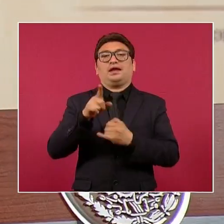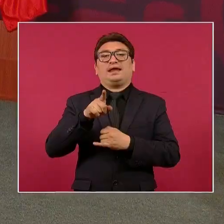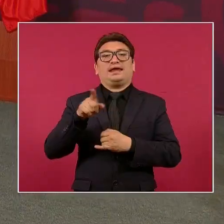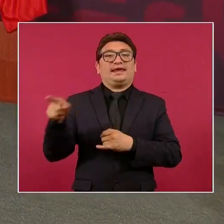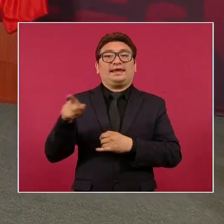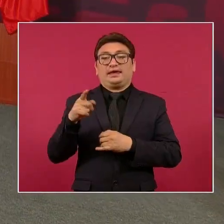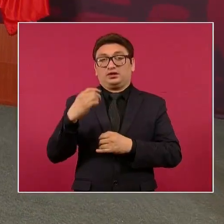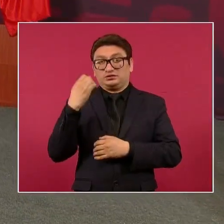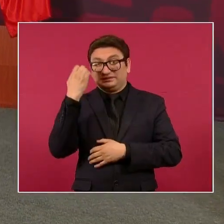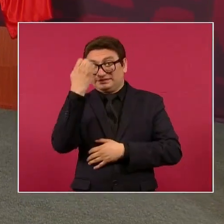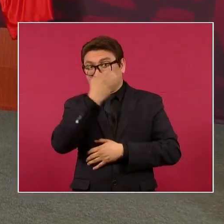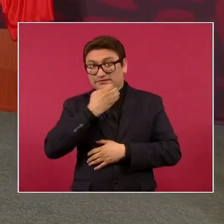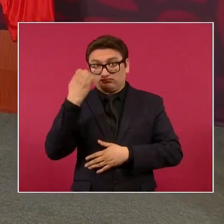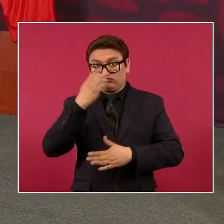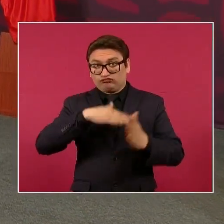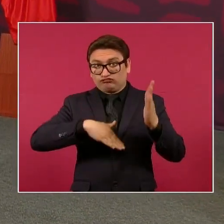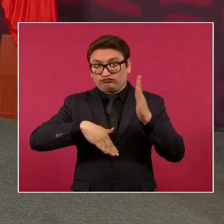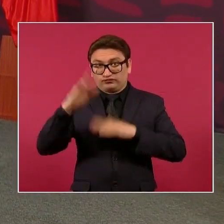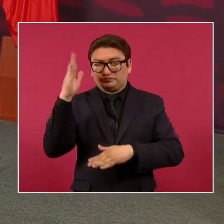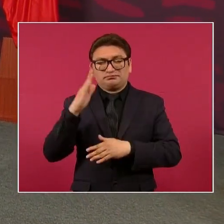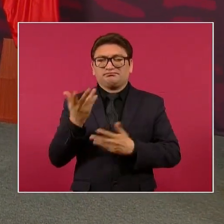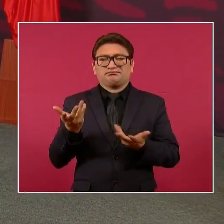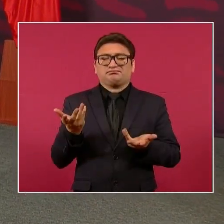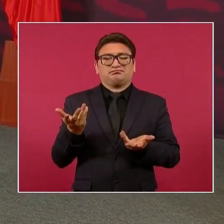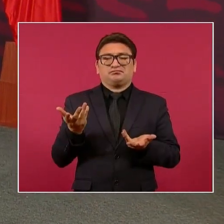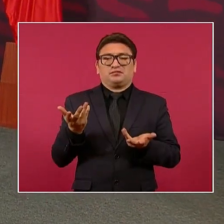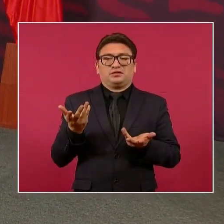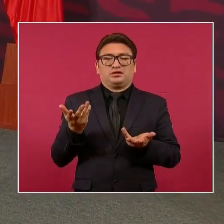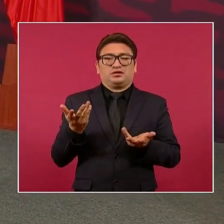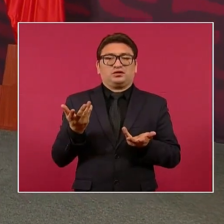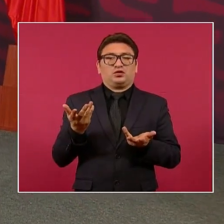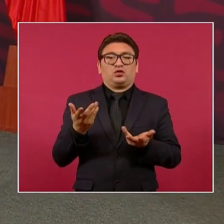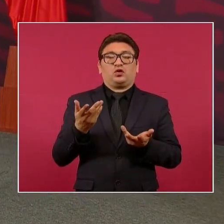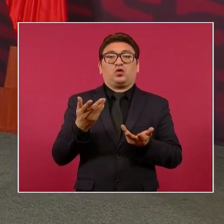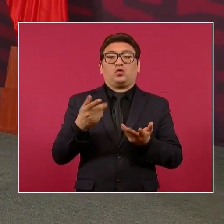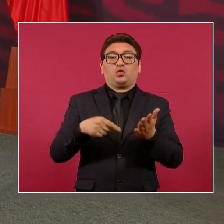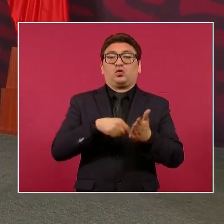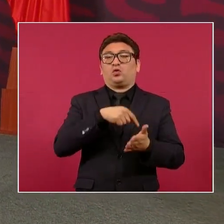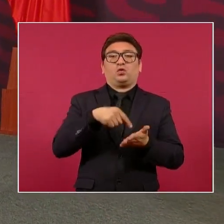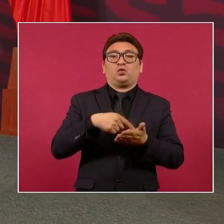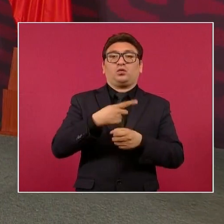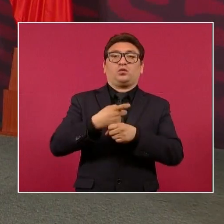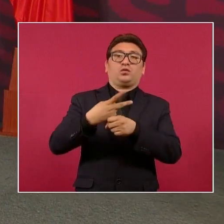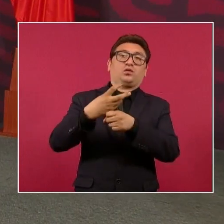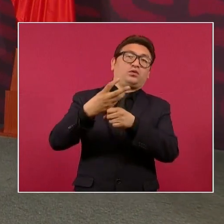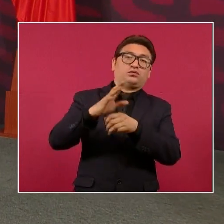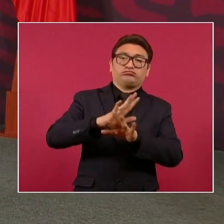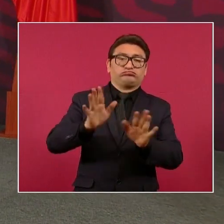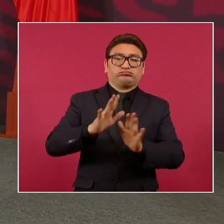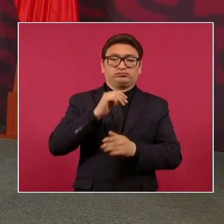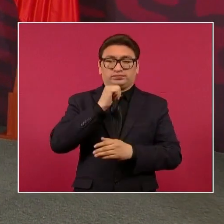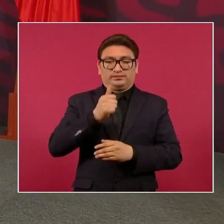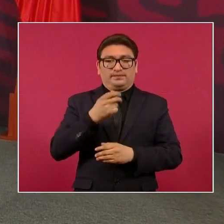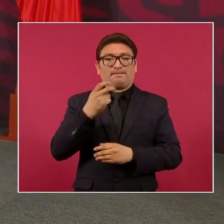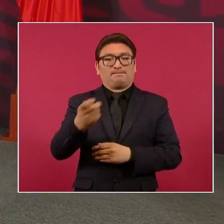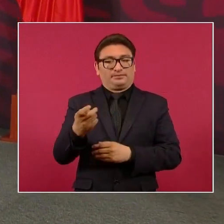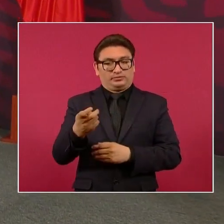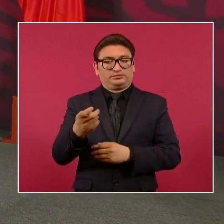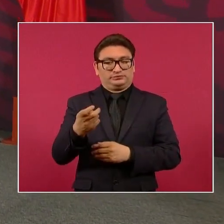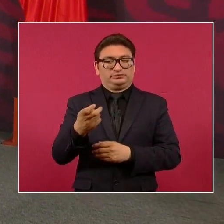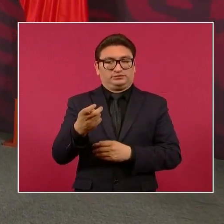el examen o no habían estado en los primeros lugares. Sí,